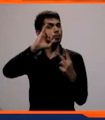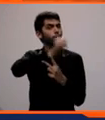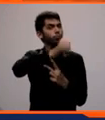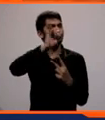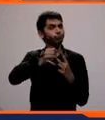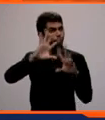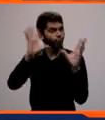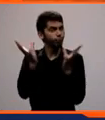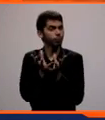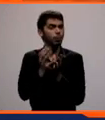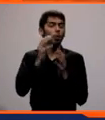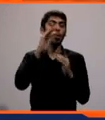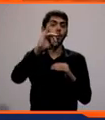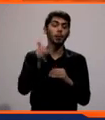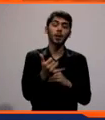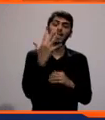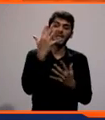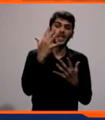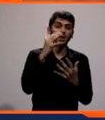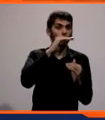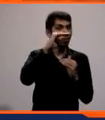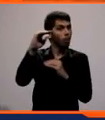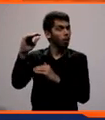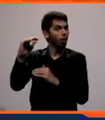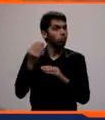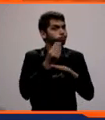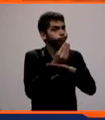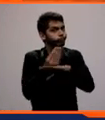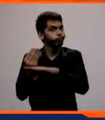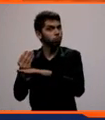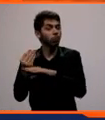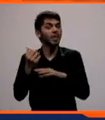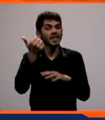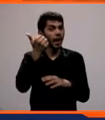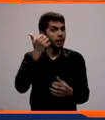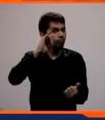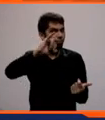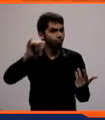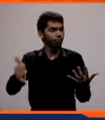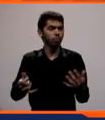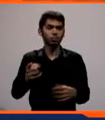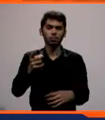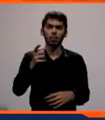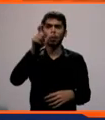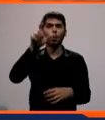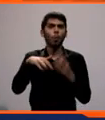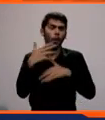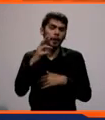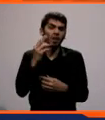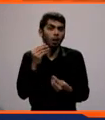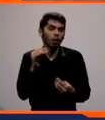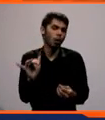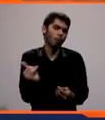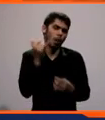Trophy, convirtiéndose así en la única jugadora en la historia en hacerlo y haber ganado 6 de ellos. Por supuesto, hablamos de la mejor de todos